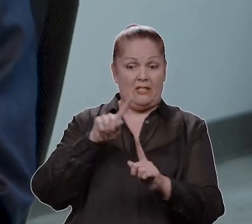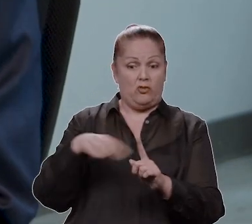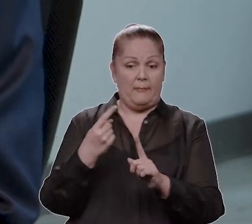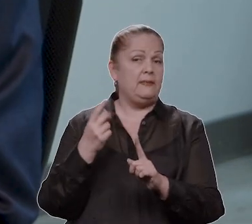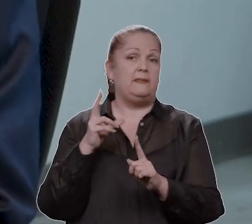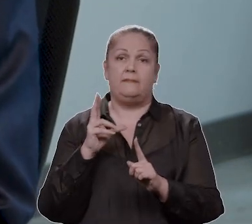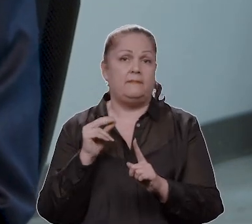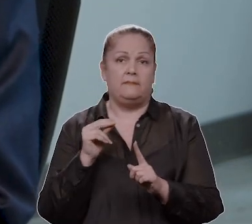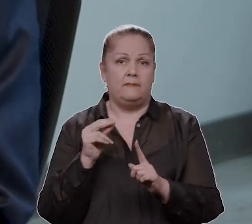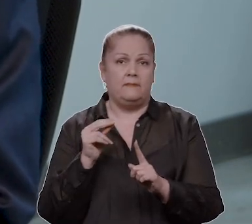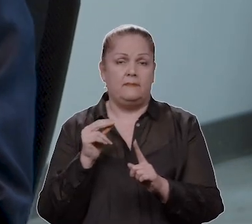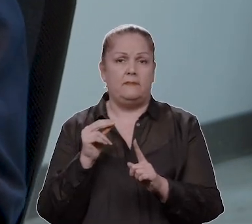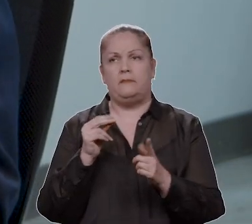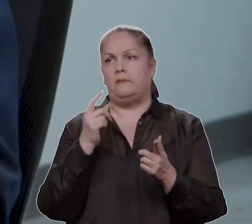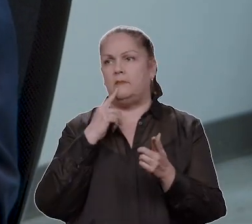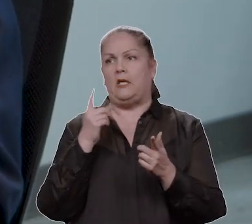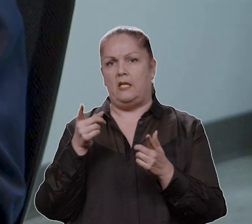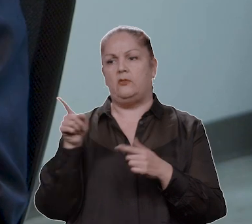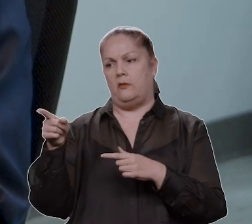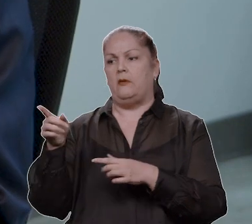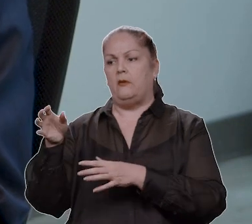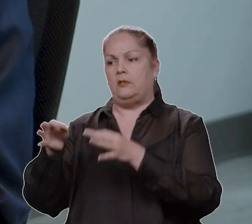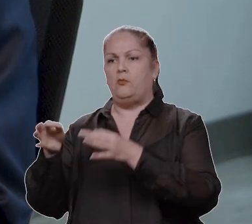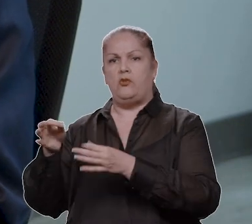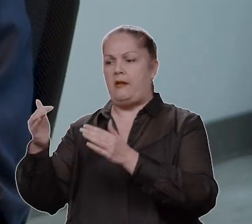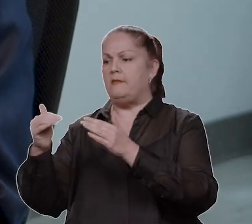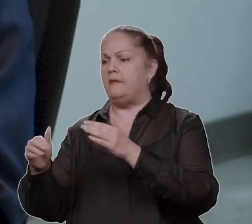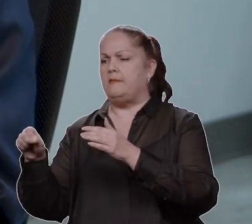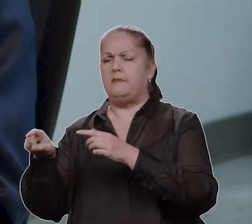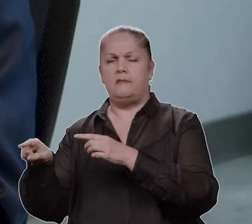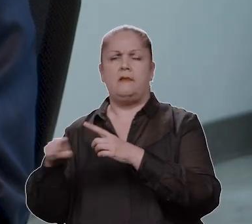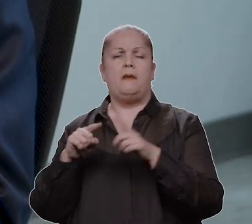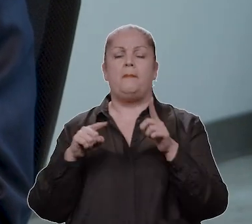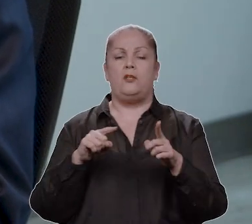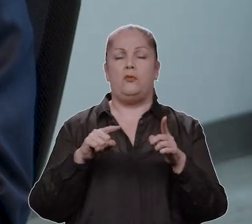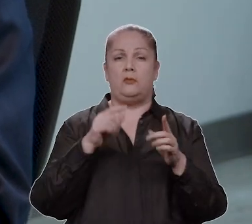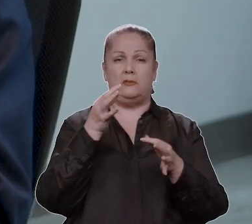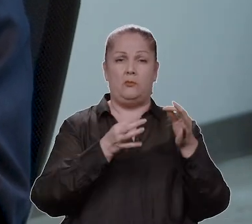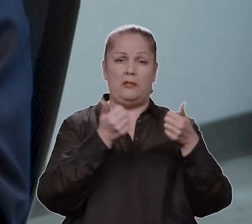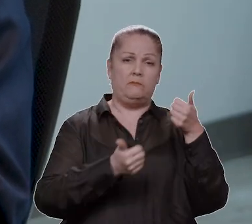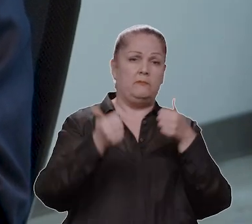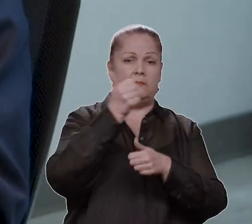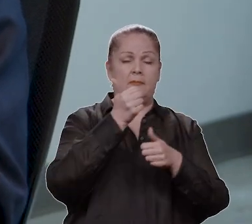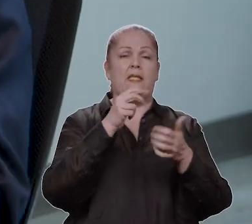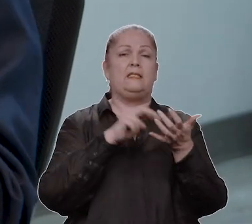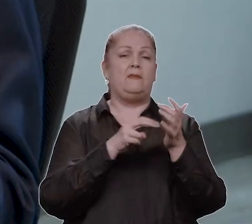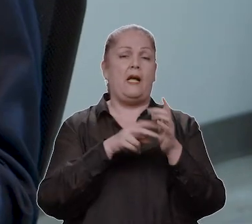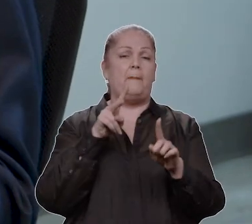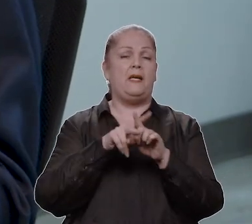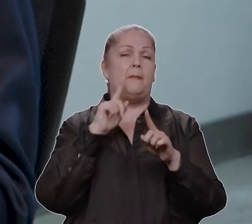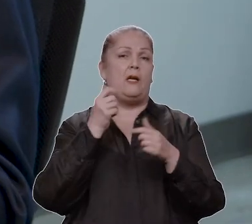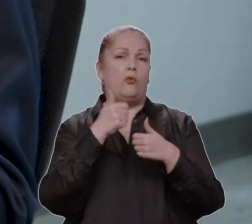que tiene ante su consideración, como lo sería un caso ante el Tribunal de Primera Instancia o el Tribunal de Apelaciones, sino pautar el derecho de modo